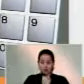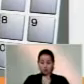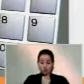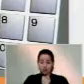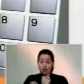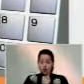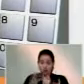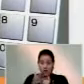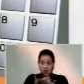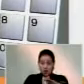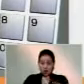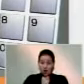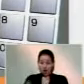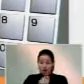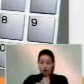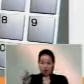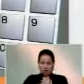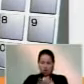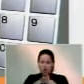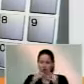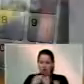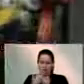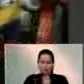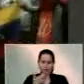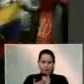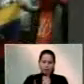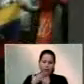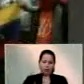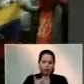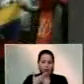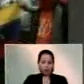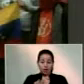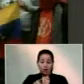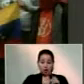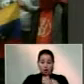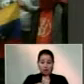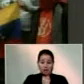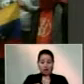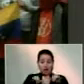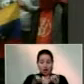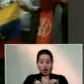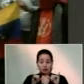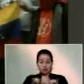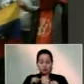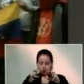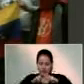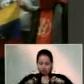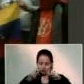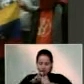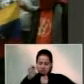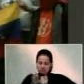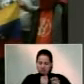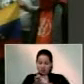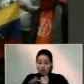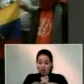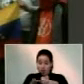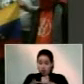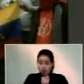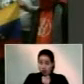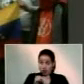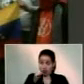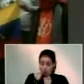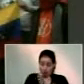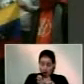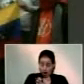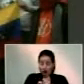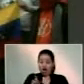entregaron por escrito sus peticiones. Esto va a ser examinado por la Comisión luego en una reunión posterior y